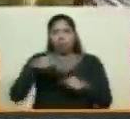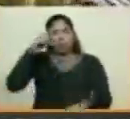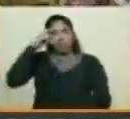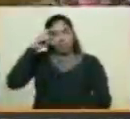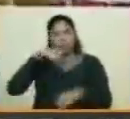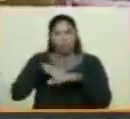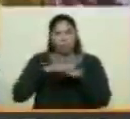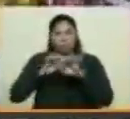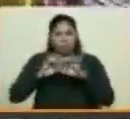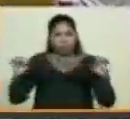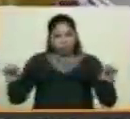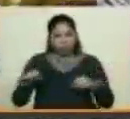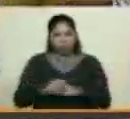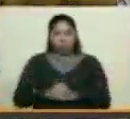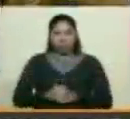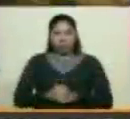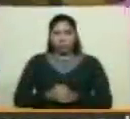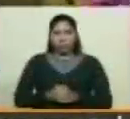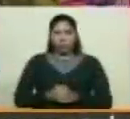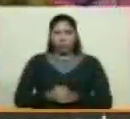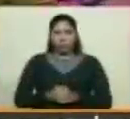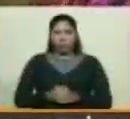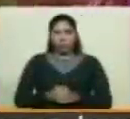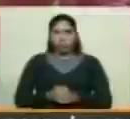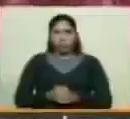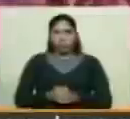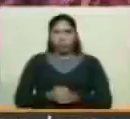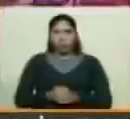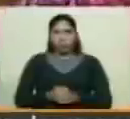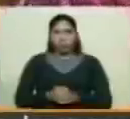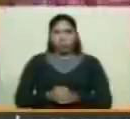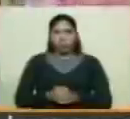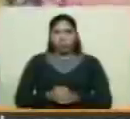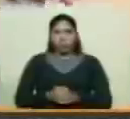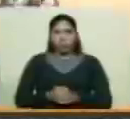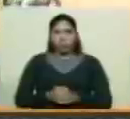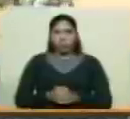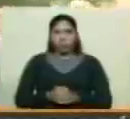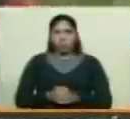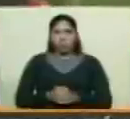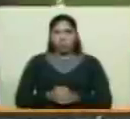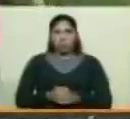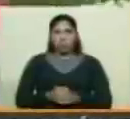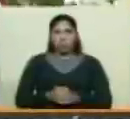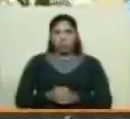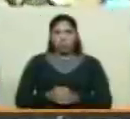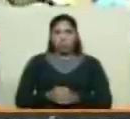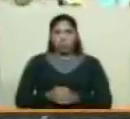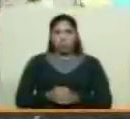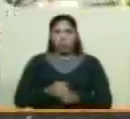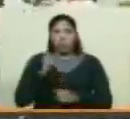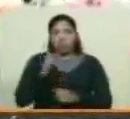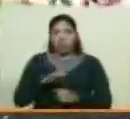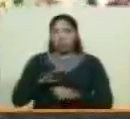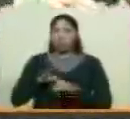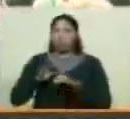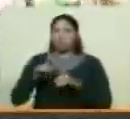y la revolución de las misiones minis y ministro del poder popular para dos también